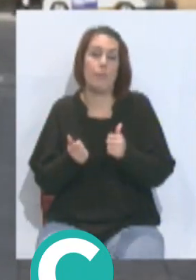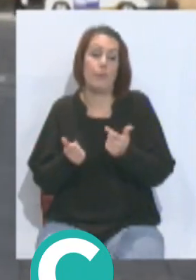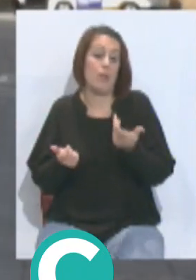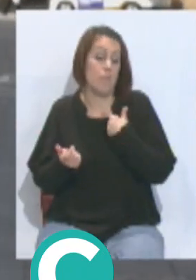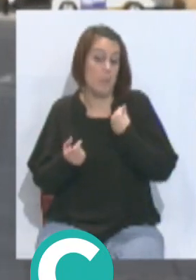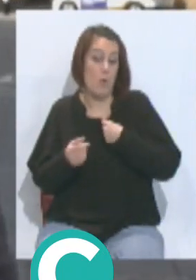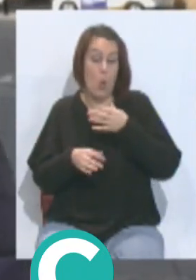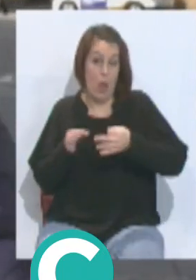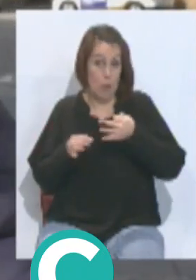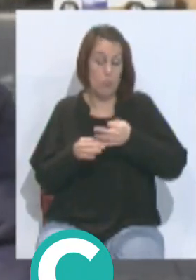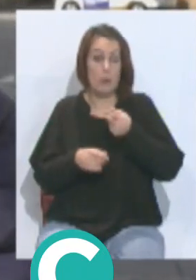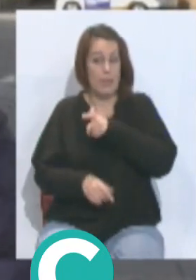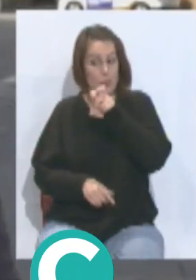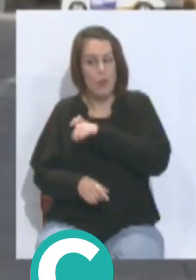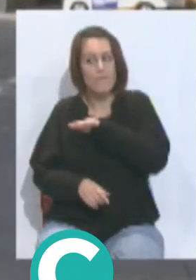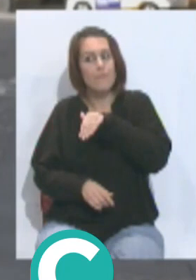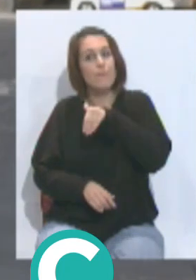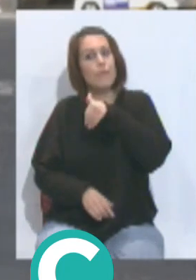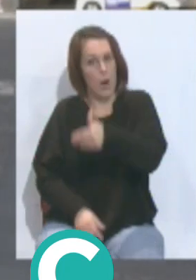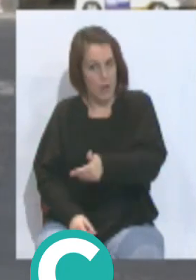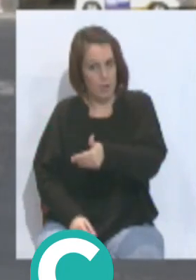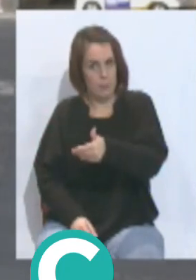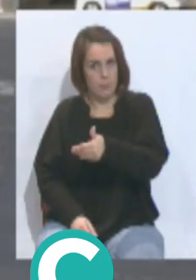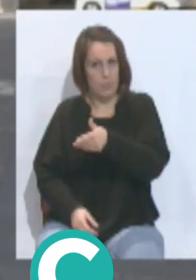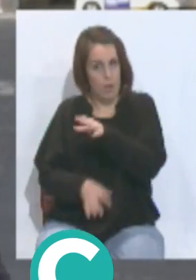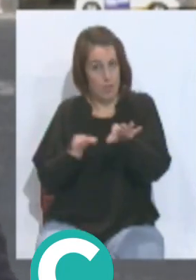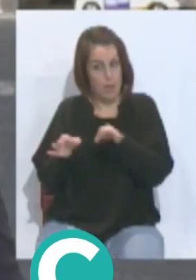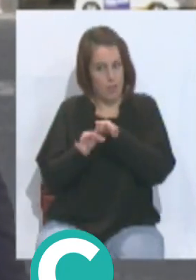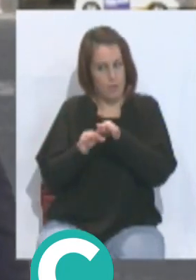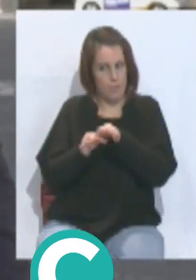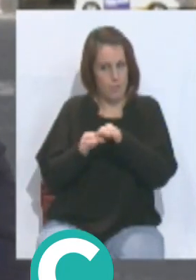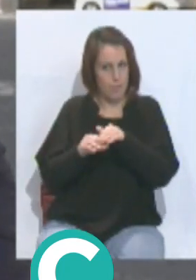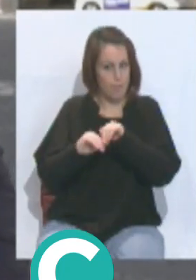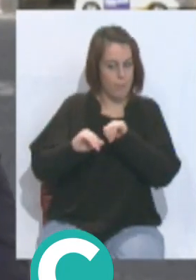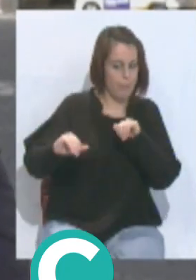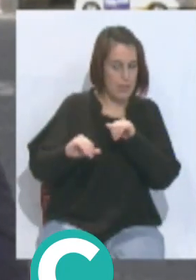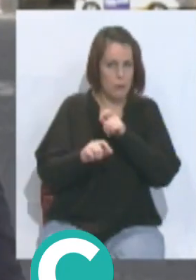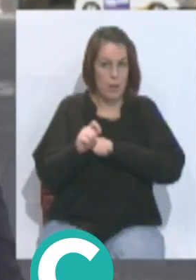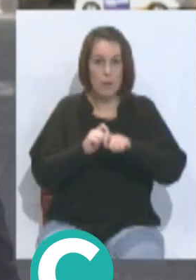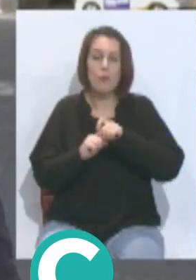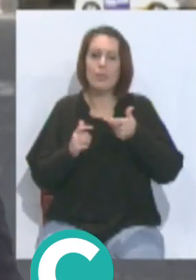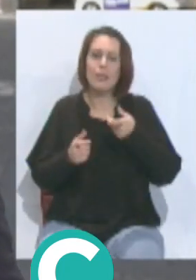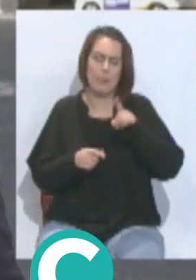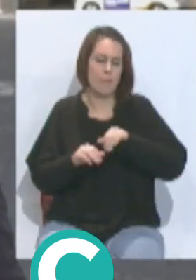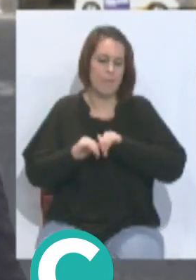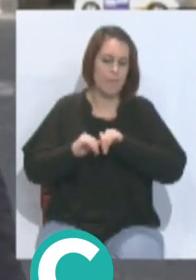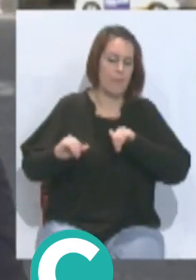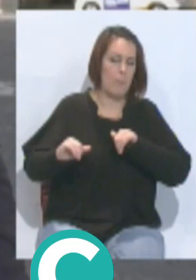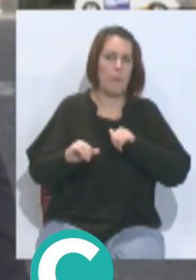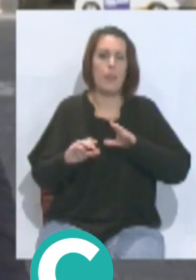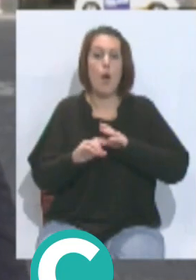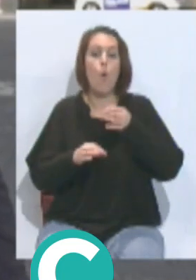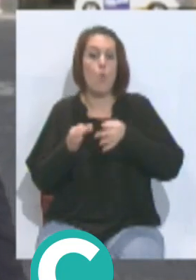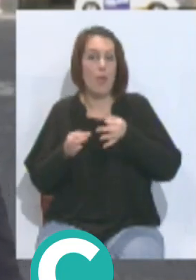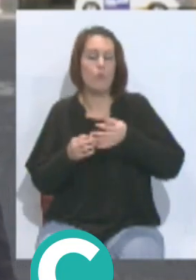del jurado, que es una persona ajena a la organización, a la asociación, y ajena por supuesto también al jurado,